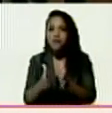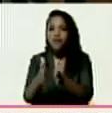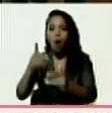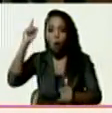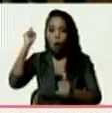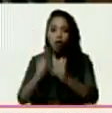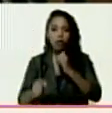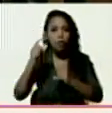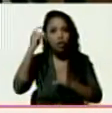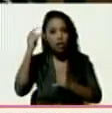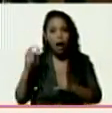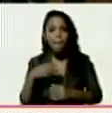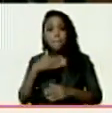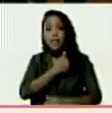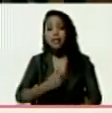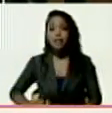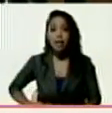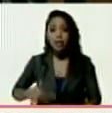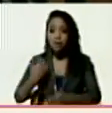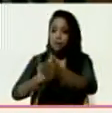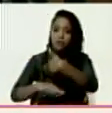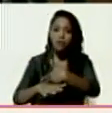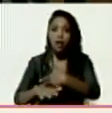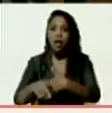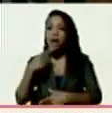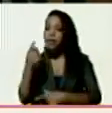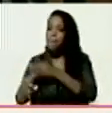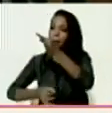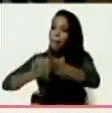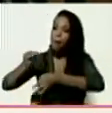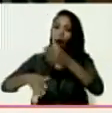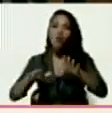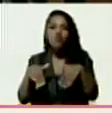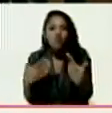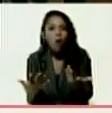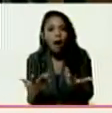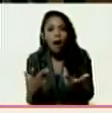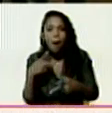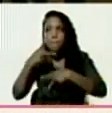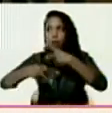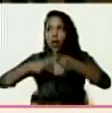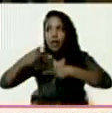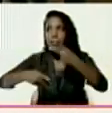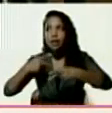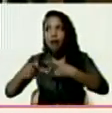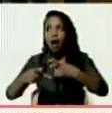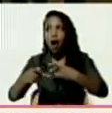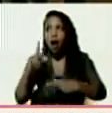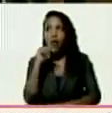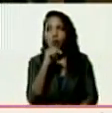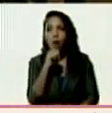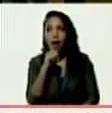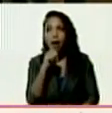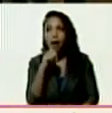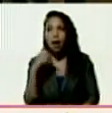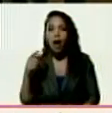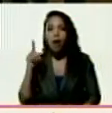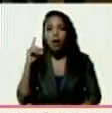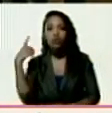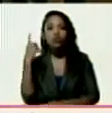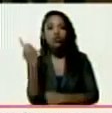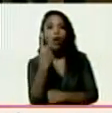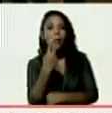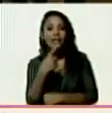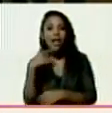último día el presidente saliente le dijimos, ¿cuál es la política? No existe política, existió fue un engaño durante mucho